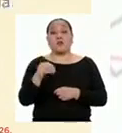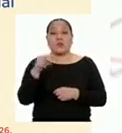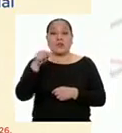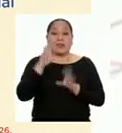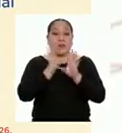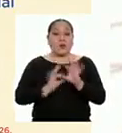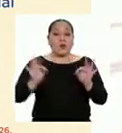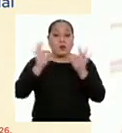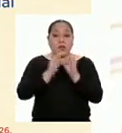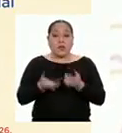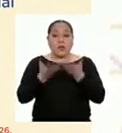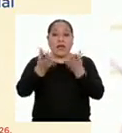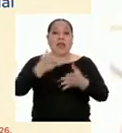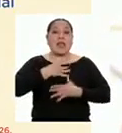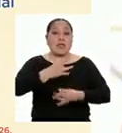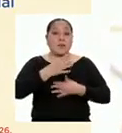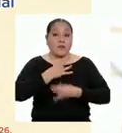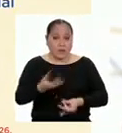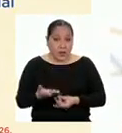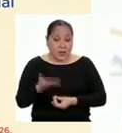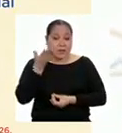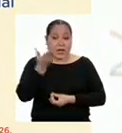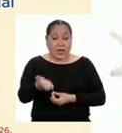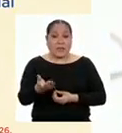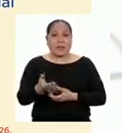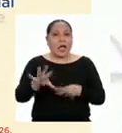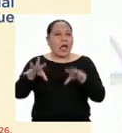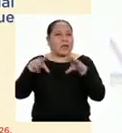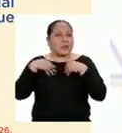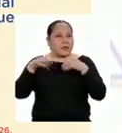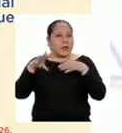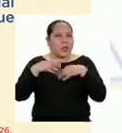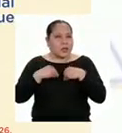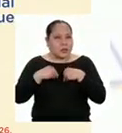importante darle un especial interés a la tolerancia, a la diversidad,